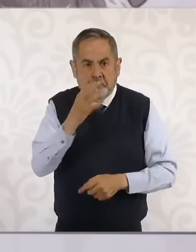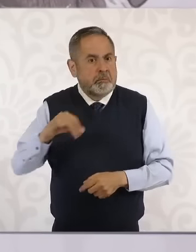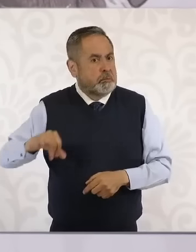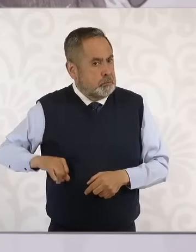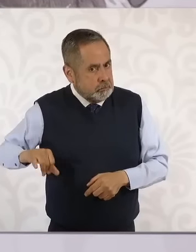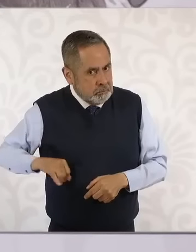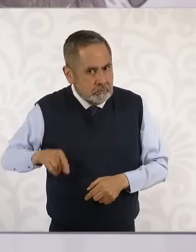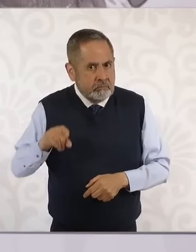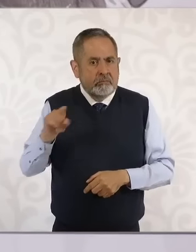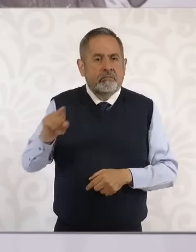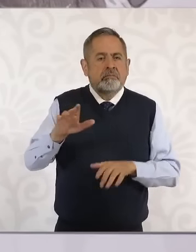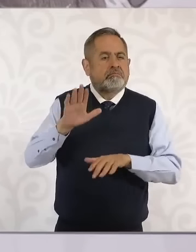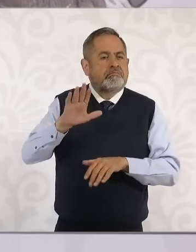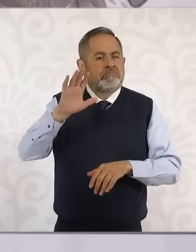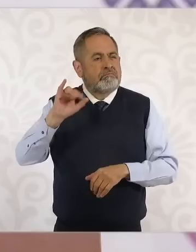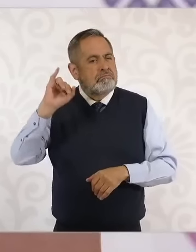pues tiene labores de jefa de Estado.